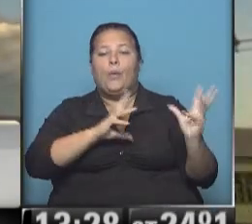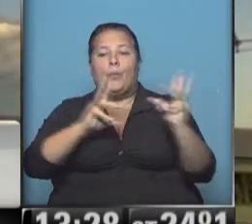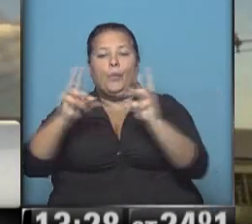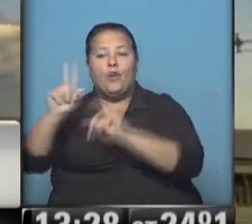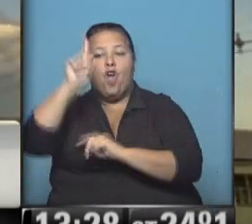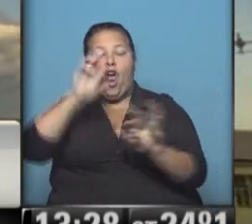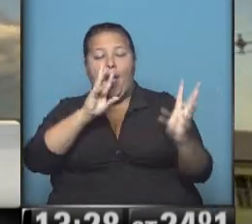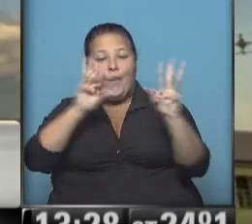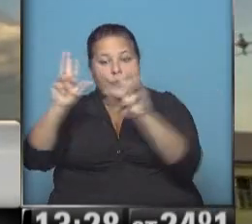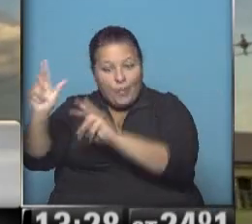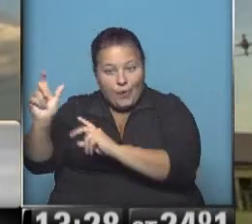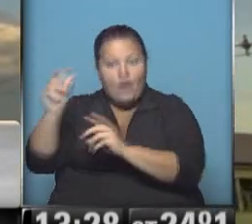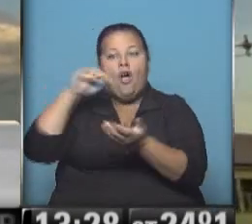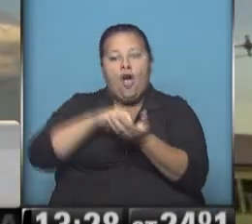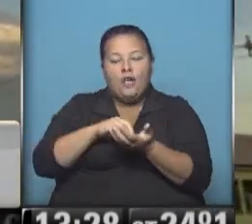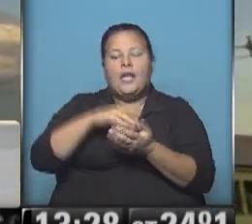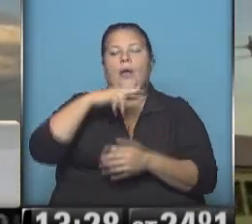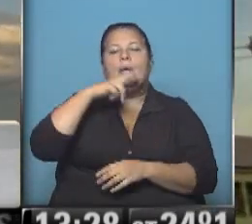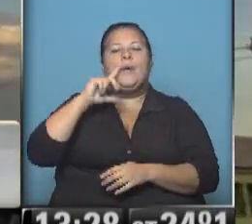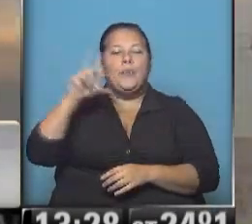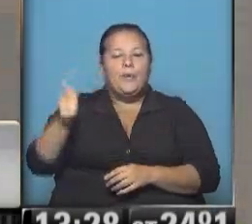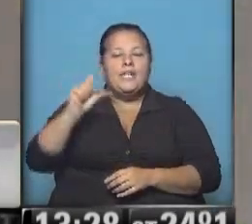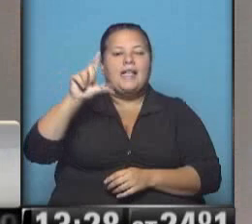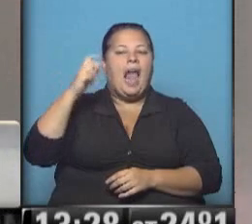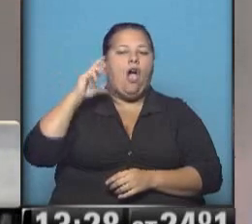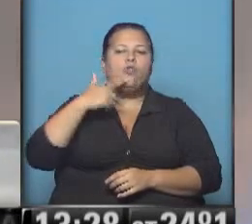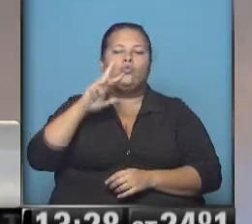y damnificar mosturbandose